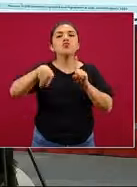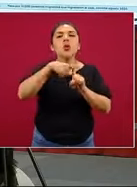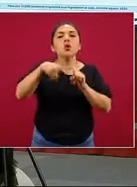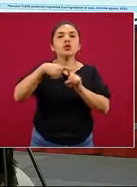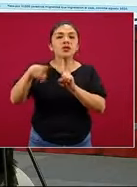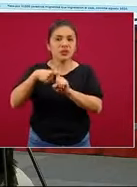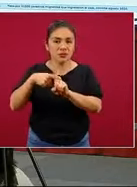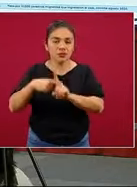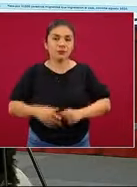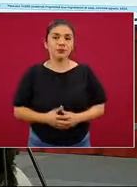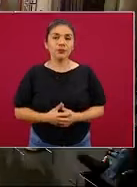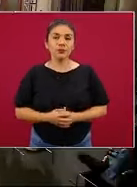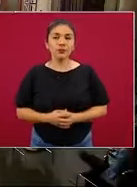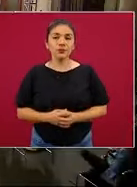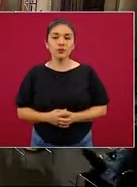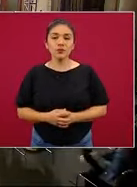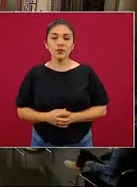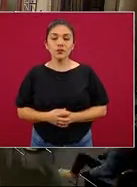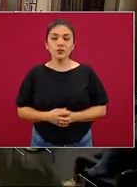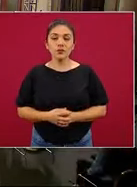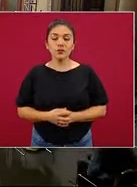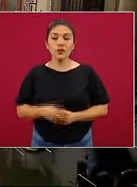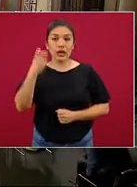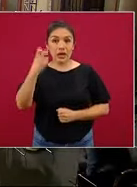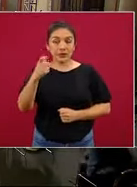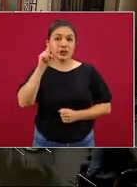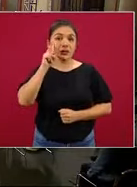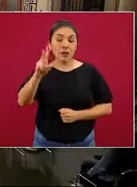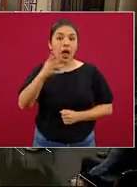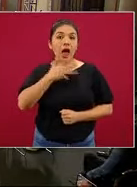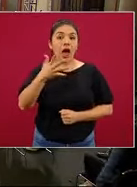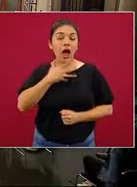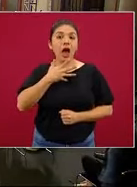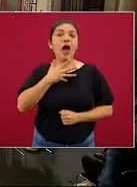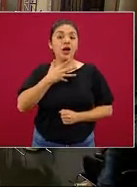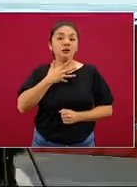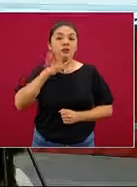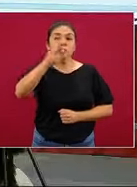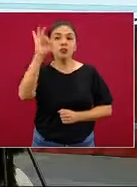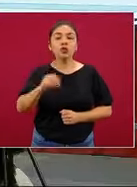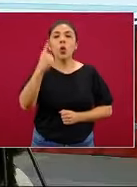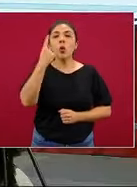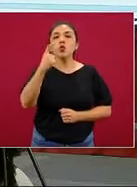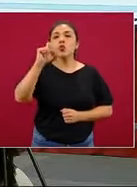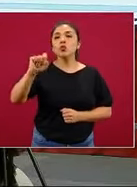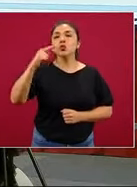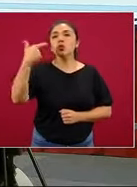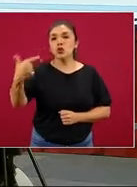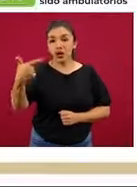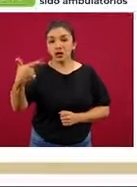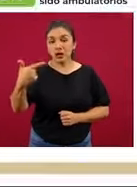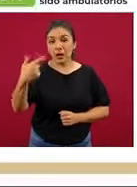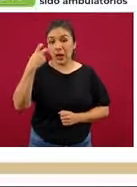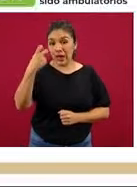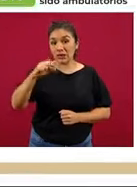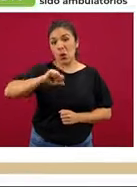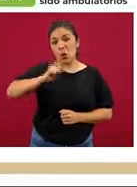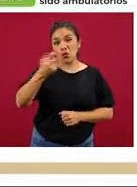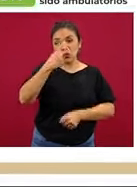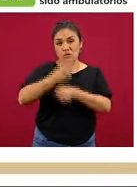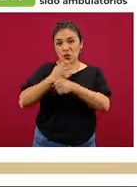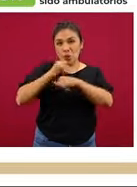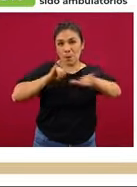positivos. La siguiente, por favor. Con eso vemos que tenemos una tasa nacional de 1.7 y en este otro